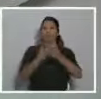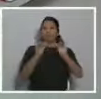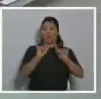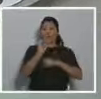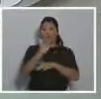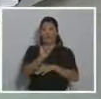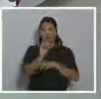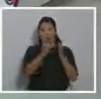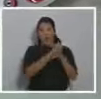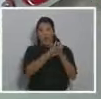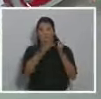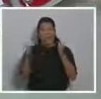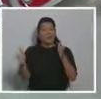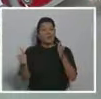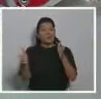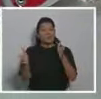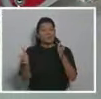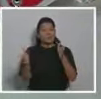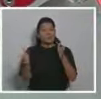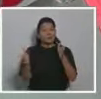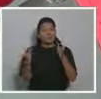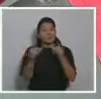o avanza?